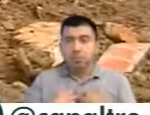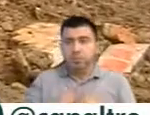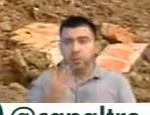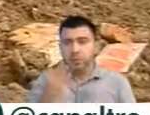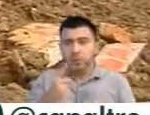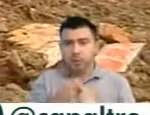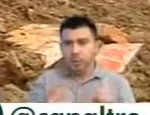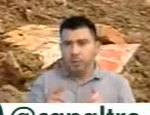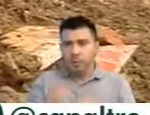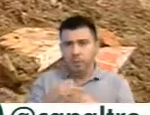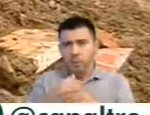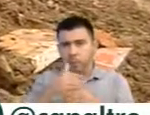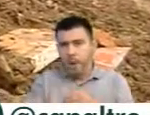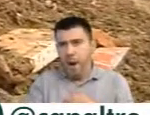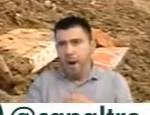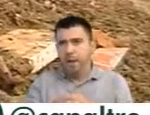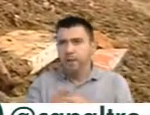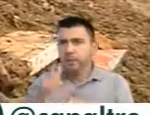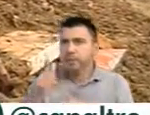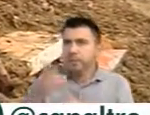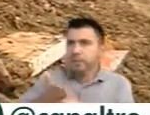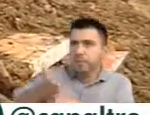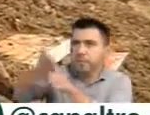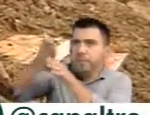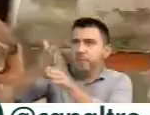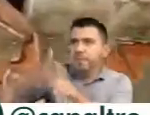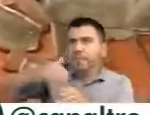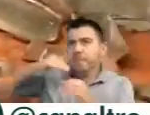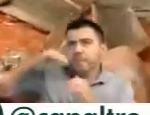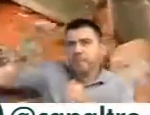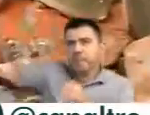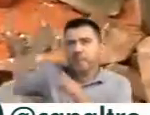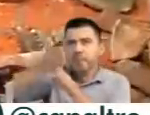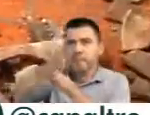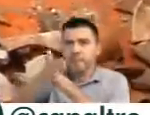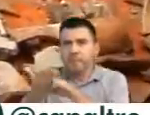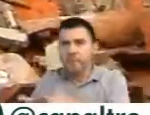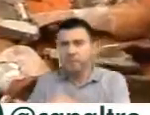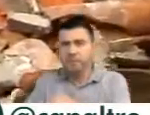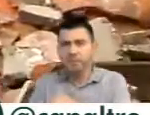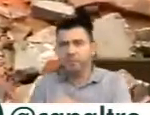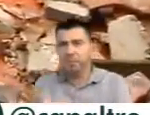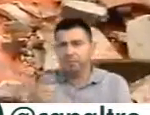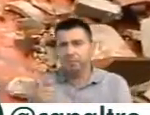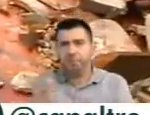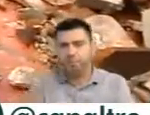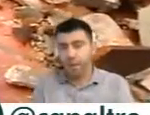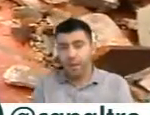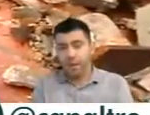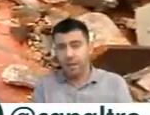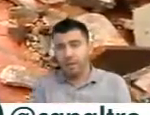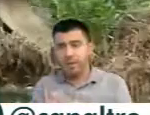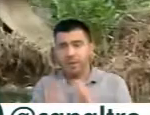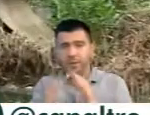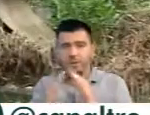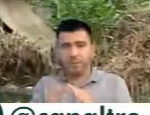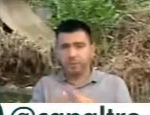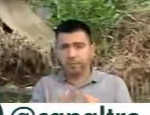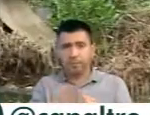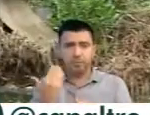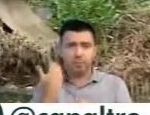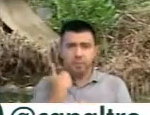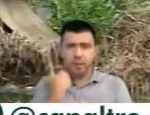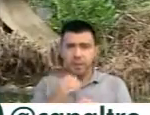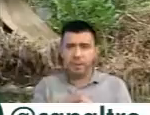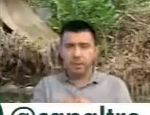de una vivienda ubicada en la parte más alta se desplomó afectando a los habitantes de la parte de abajo los enseres se les